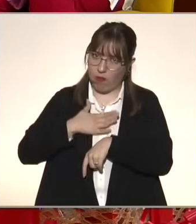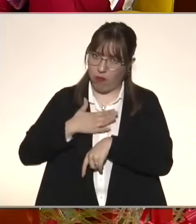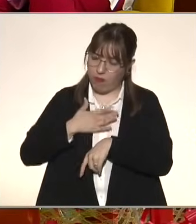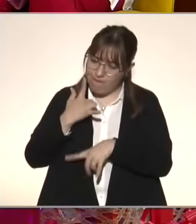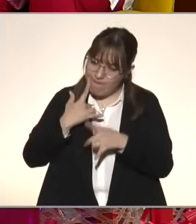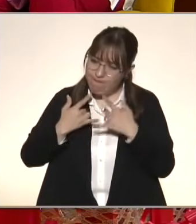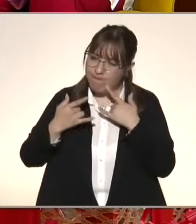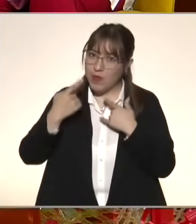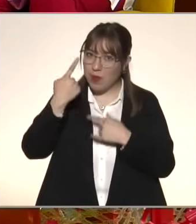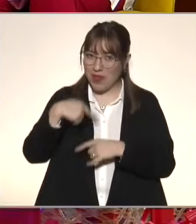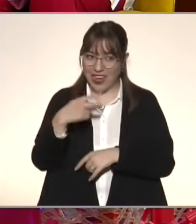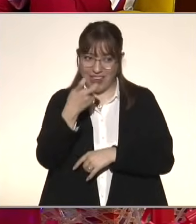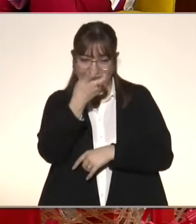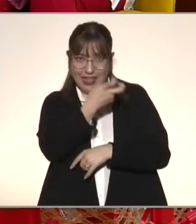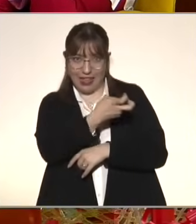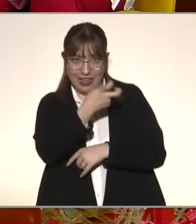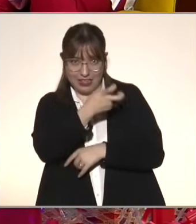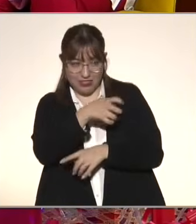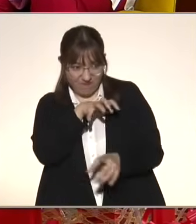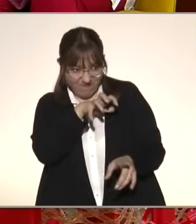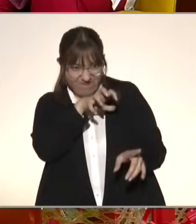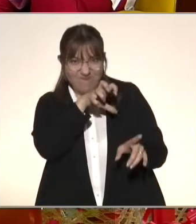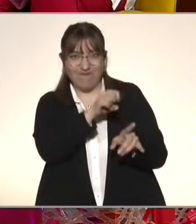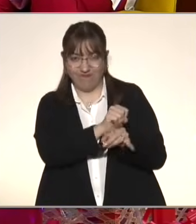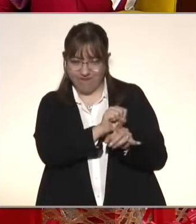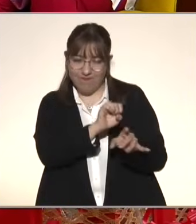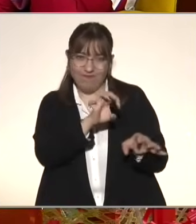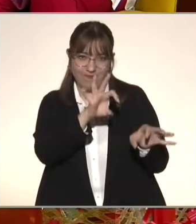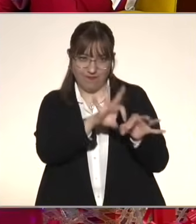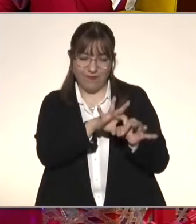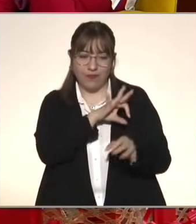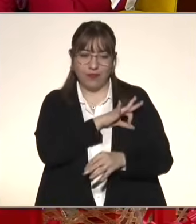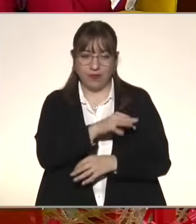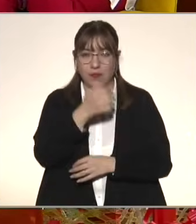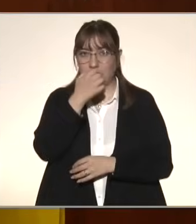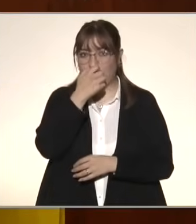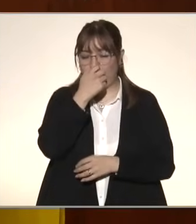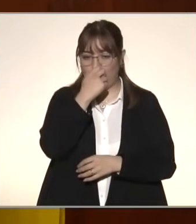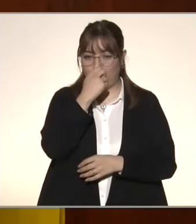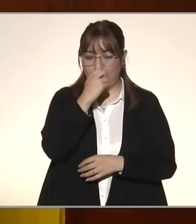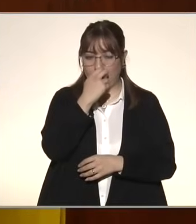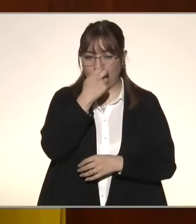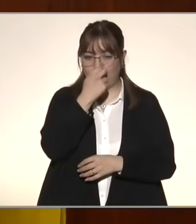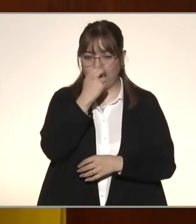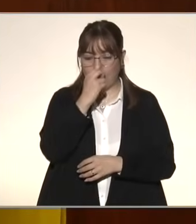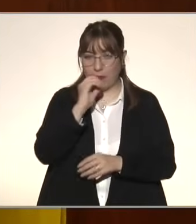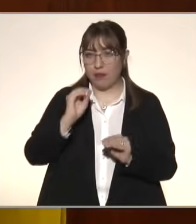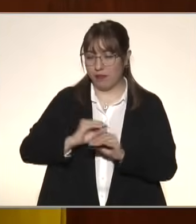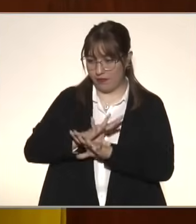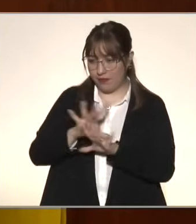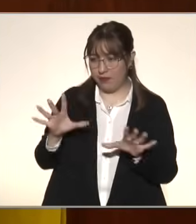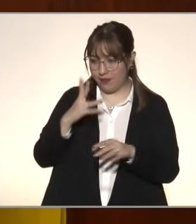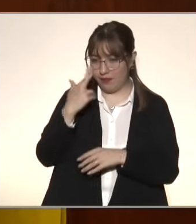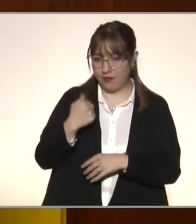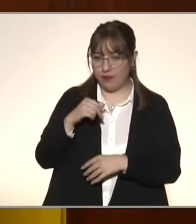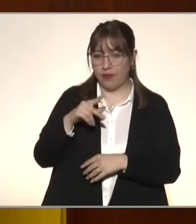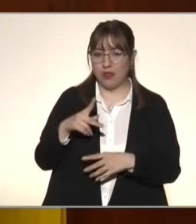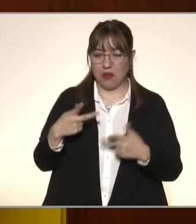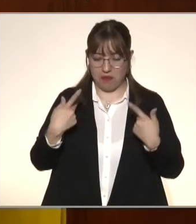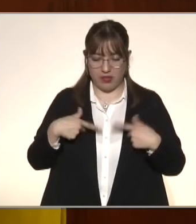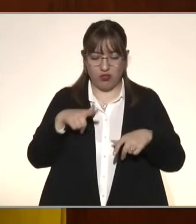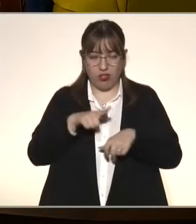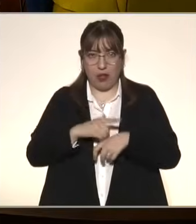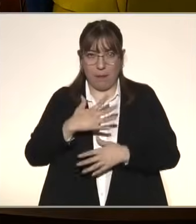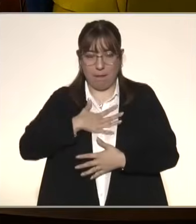ese ritual me haya representado. Claro, pensarlo muy bien. Esto de personalizarlo es hacerlo mío, ¿verdad?